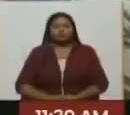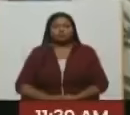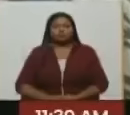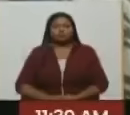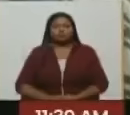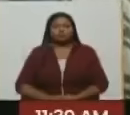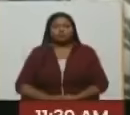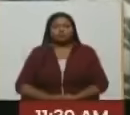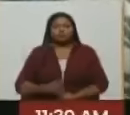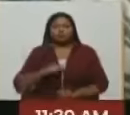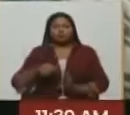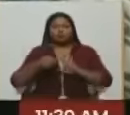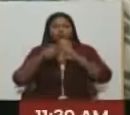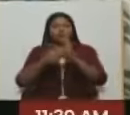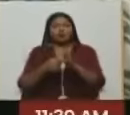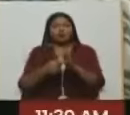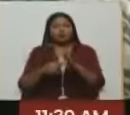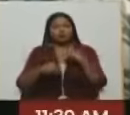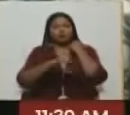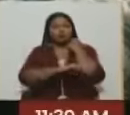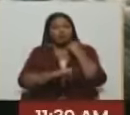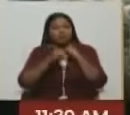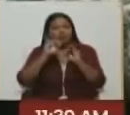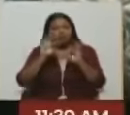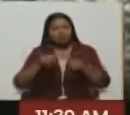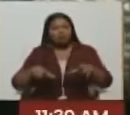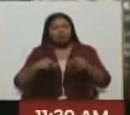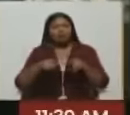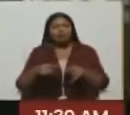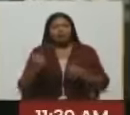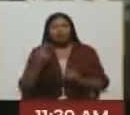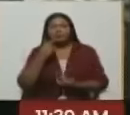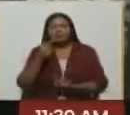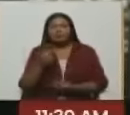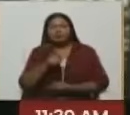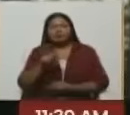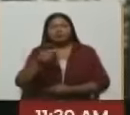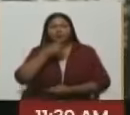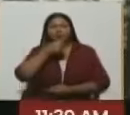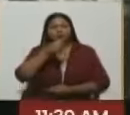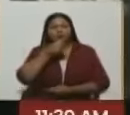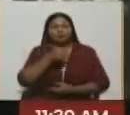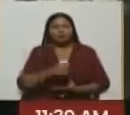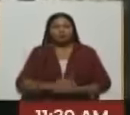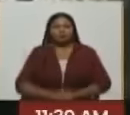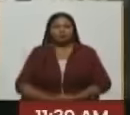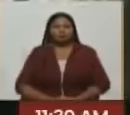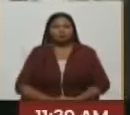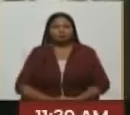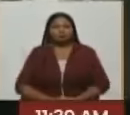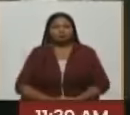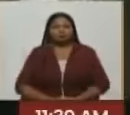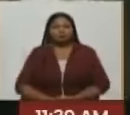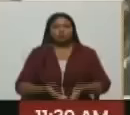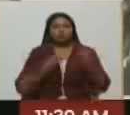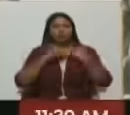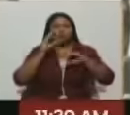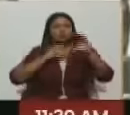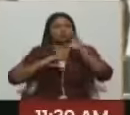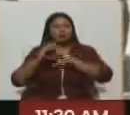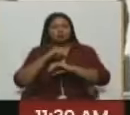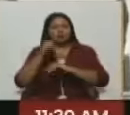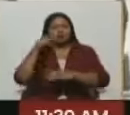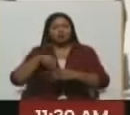se demostraba el fraude ahí. ¿Y qué han dicho los periodistas y los dueños de los medios de comunicación